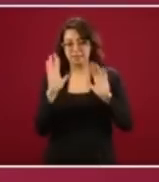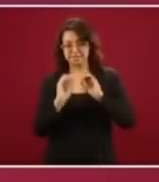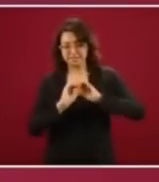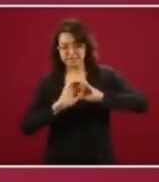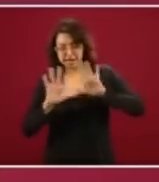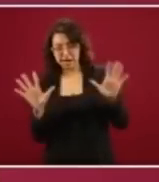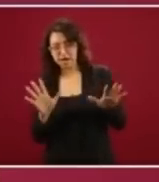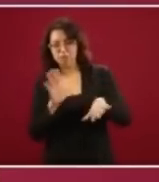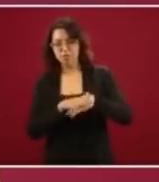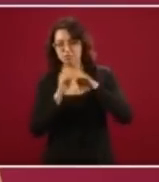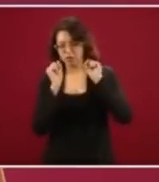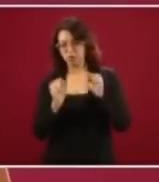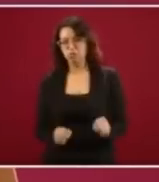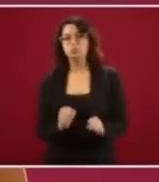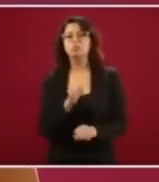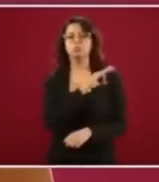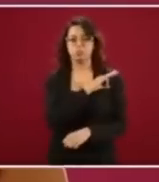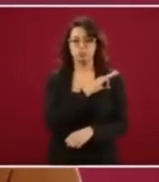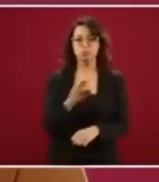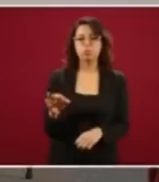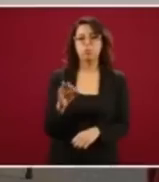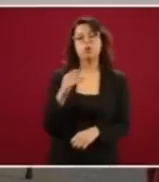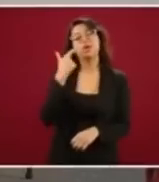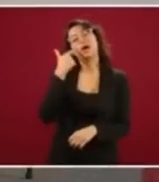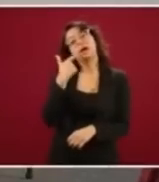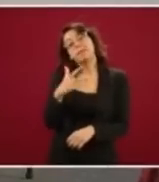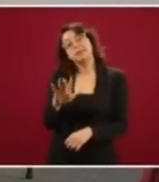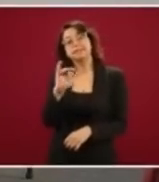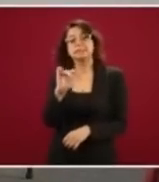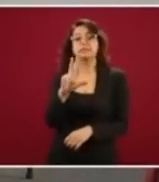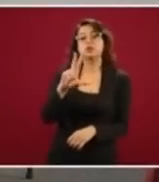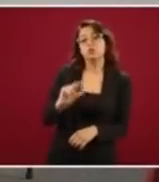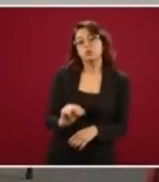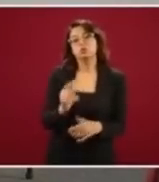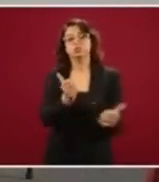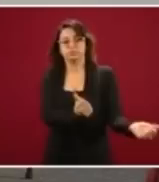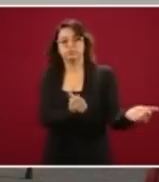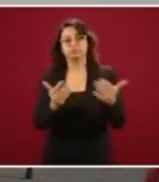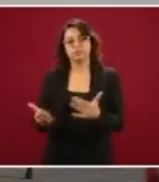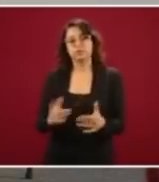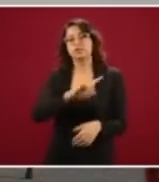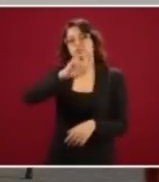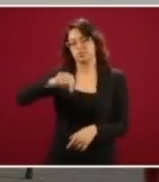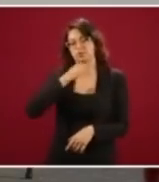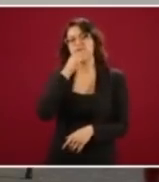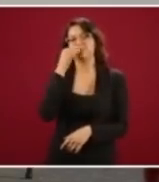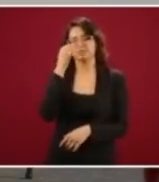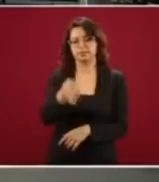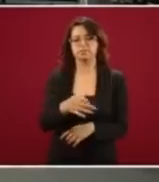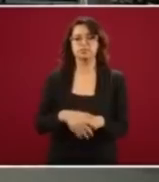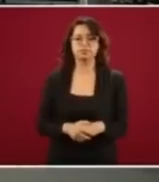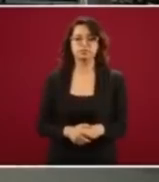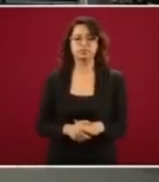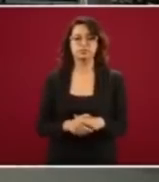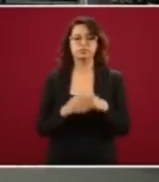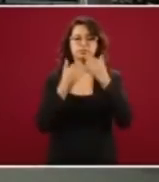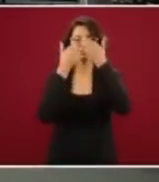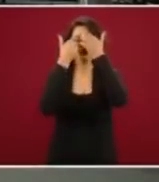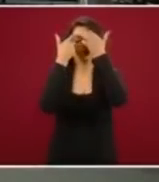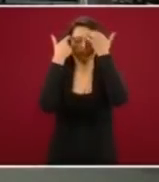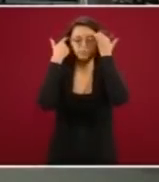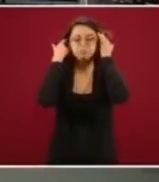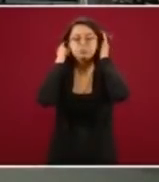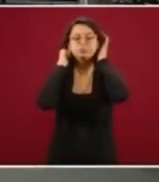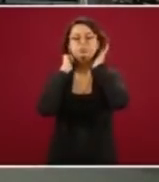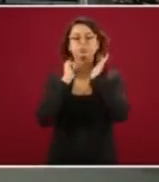entonces pudiesen hacerse estimaciones en el futuro, que cuando se tengan se van a informar. Lo de los